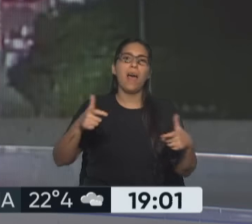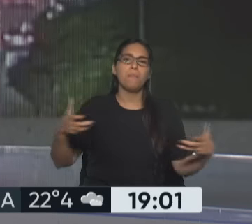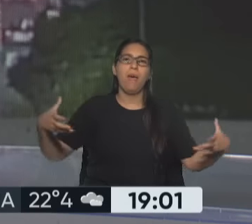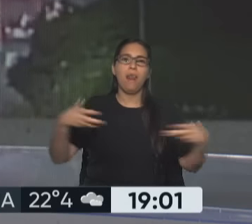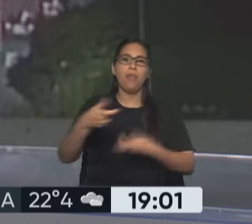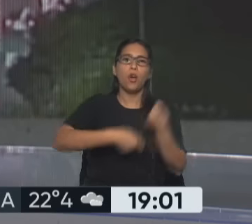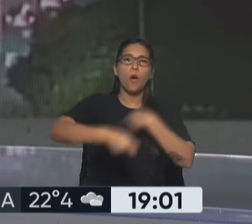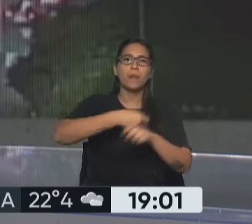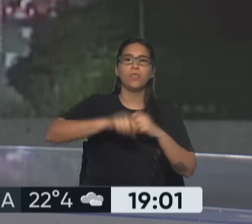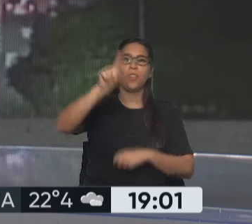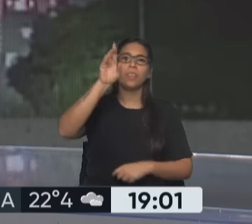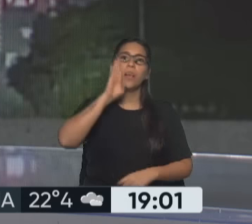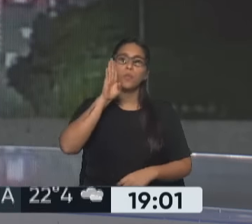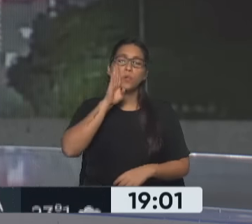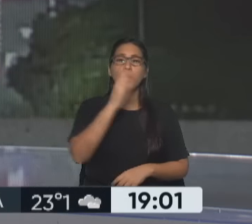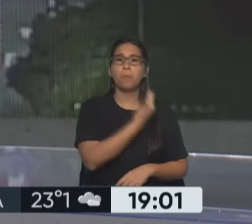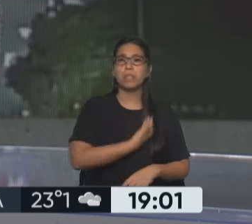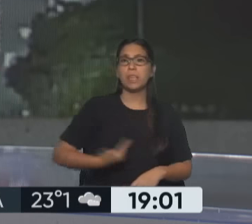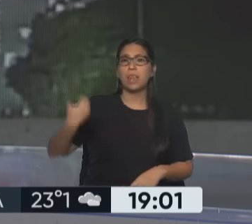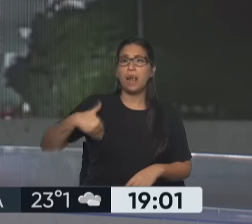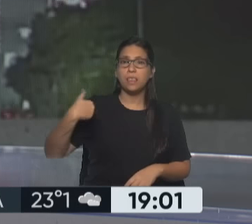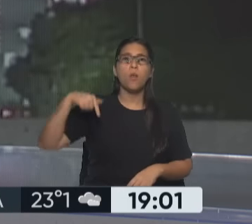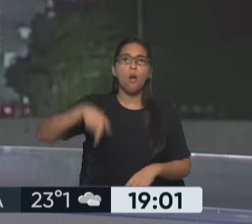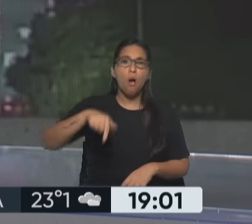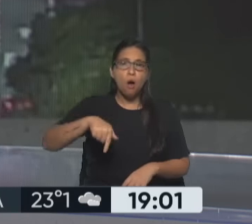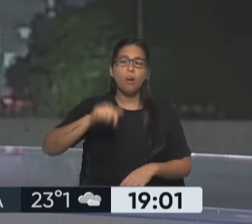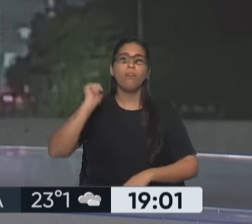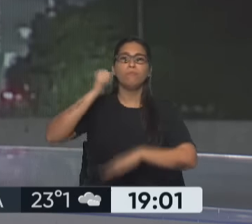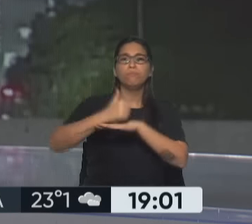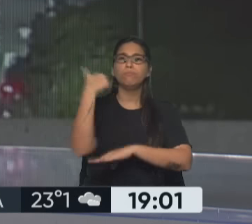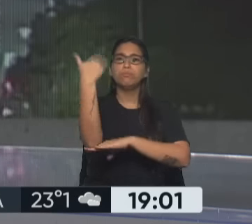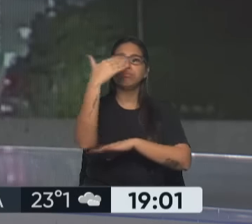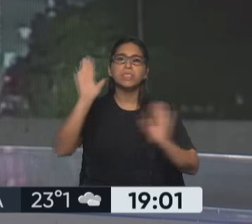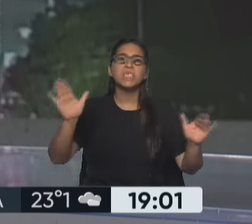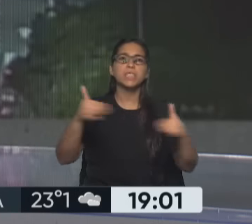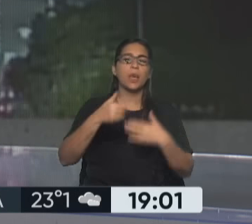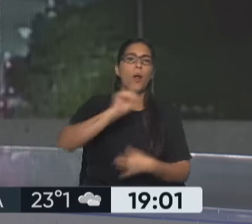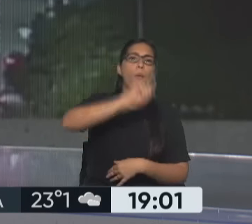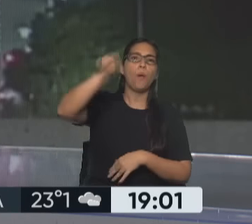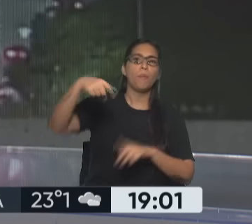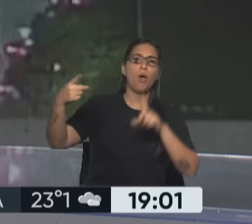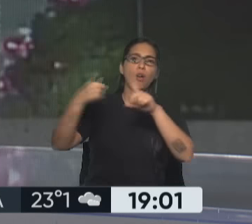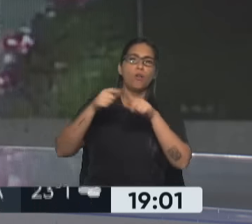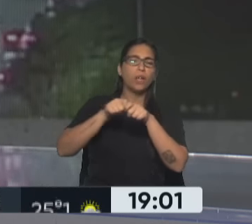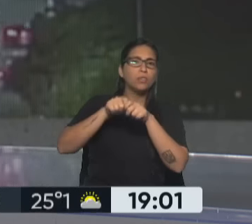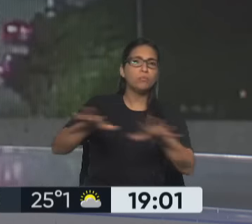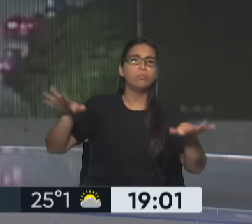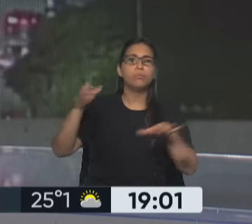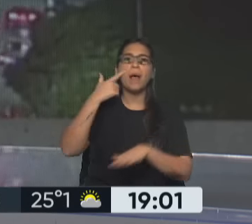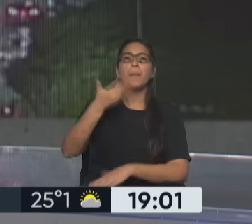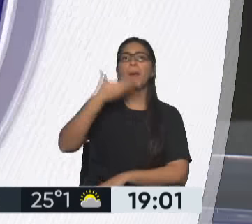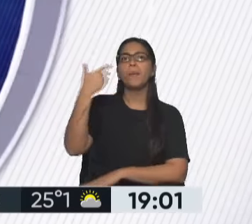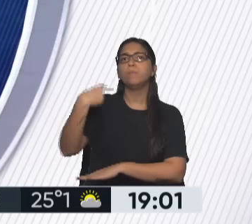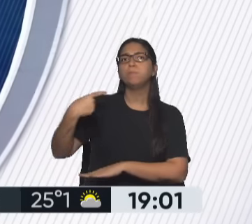de los Estados Unidos. El presidente argentino está cerrando este encuentro. Volvemos con la palabra del primer mandatario. A